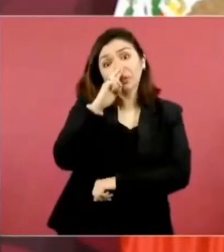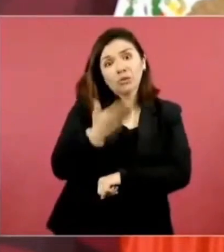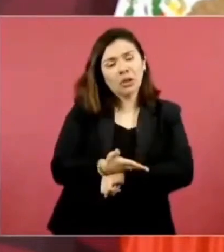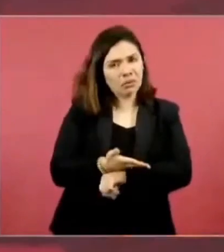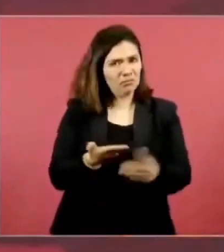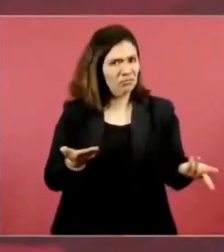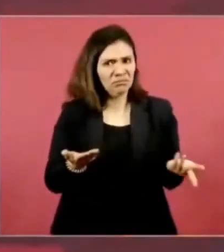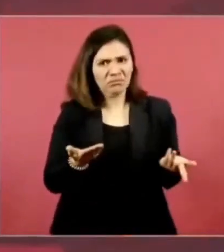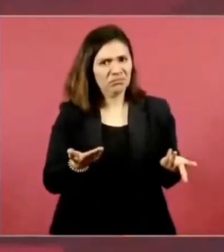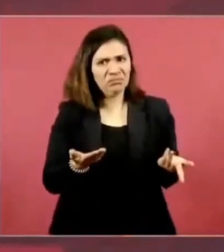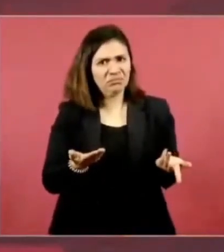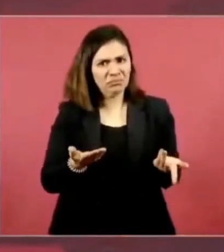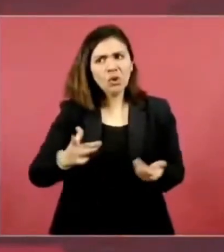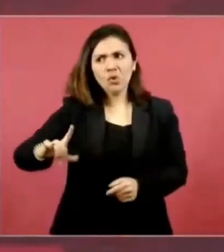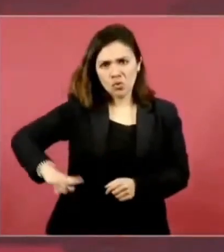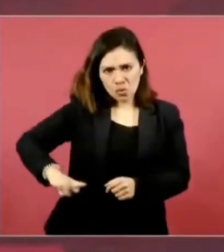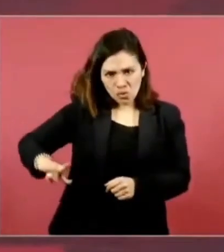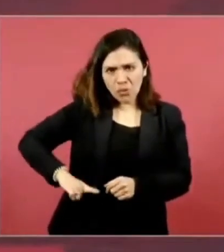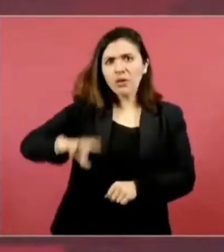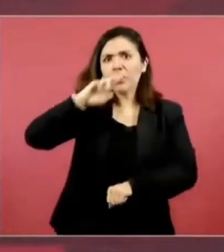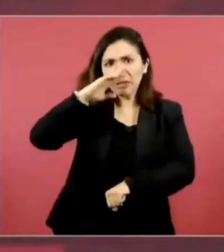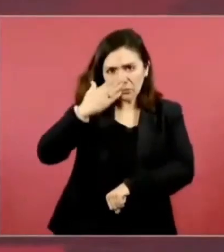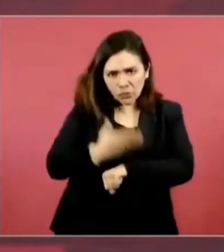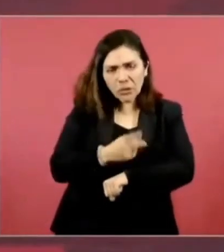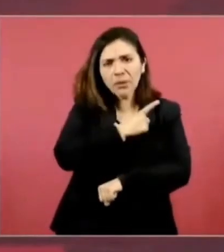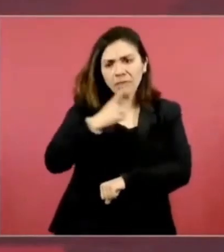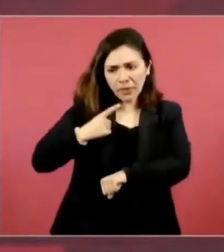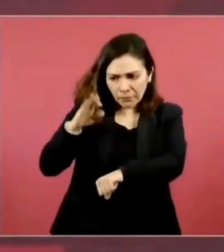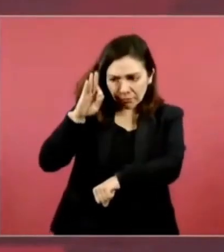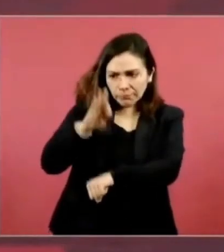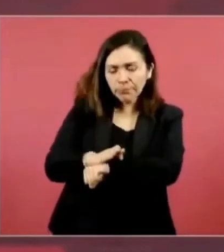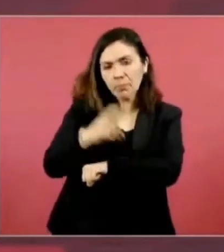responsabilidad de garantizar el derecho a la salud?